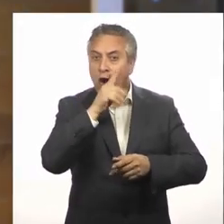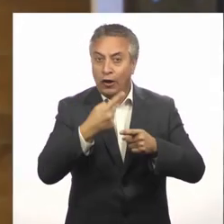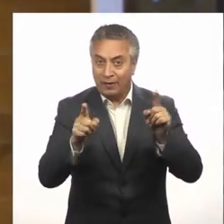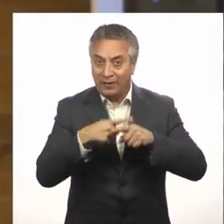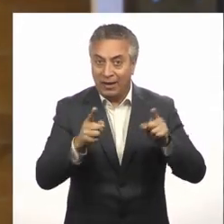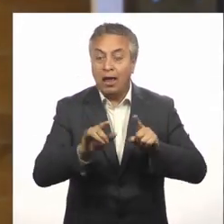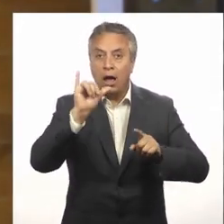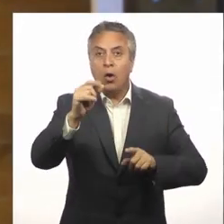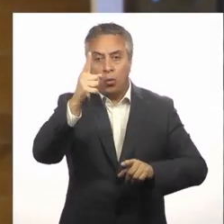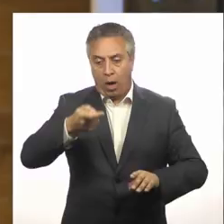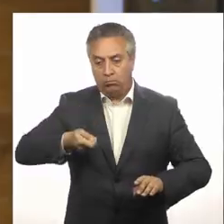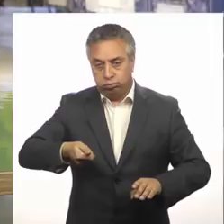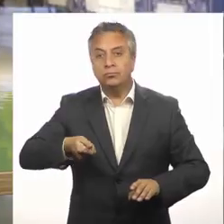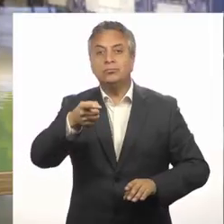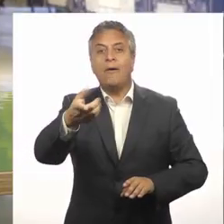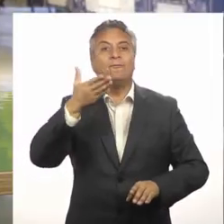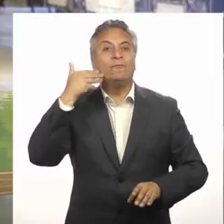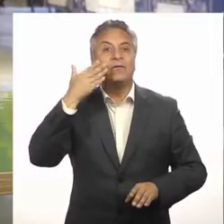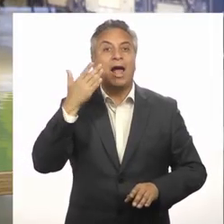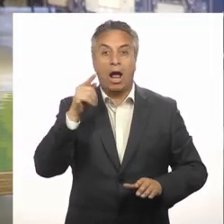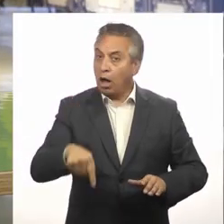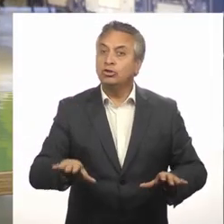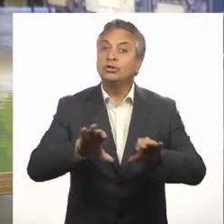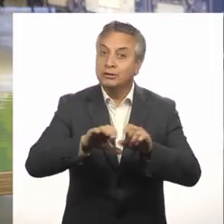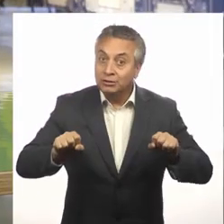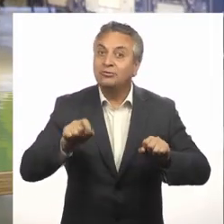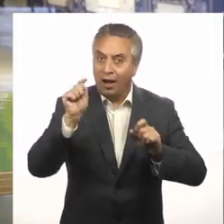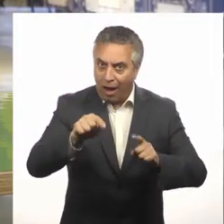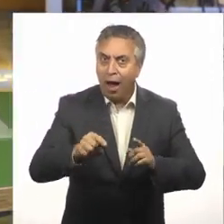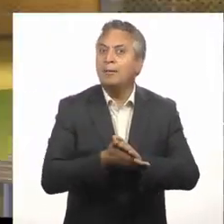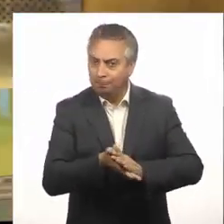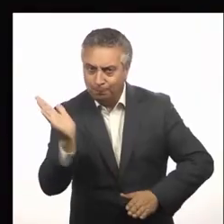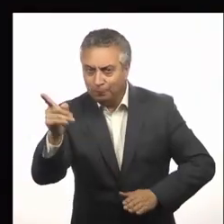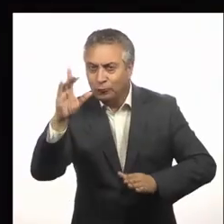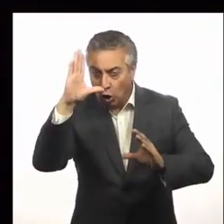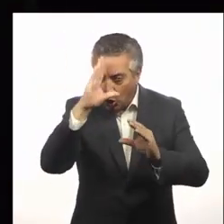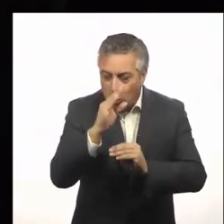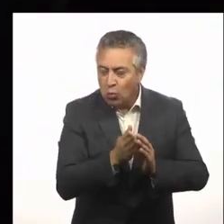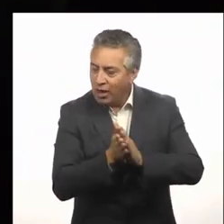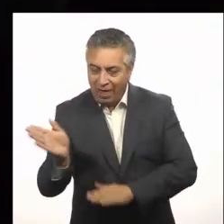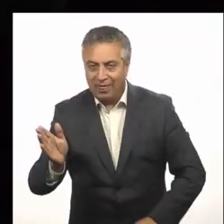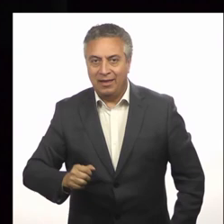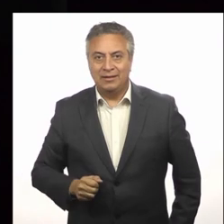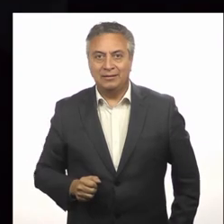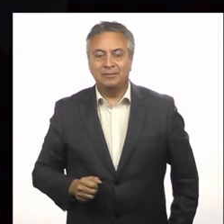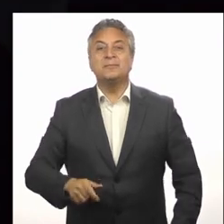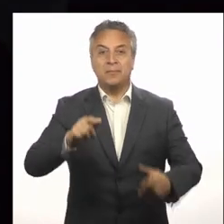luz blanca. Ahora estamos listos y nos podemos ir a la oscuridad. Tenemos la